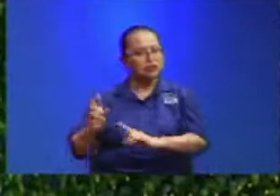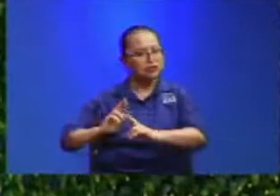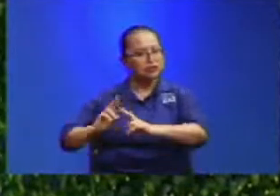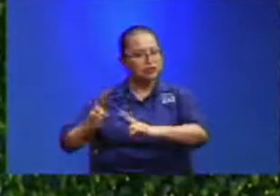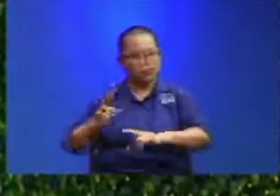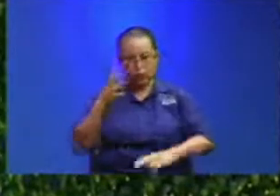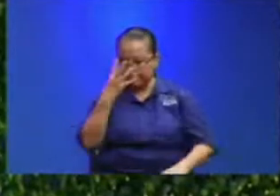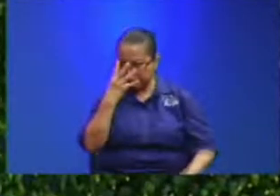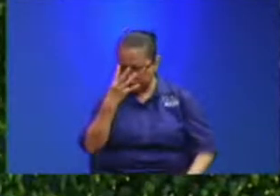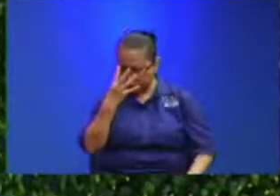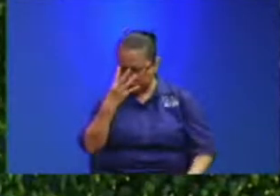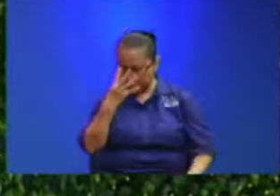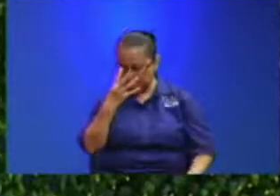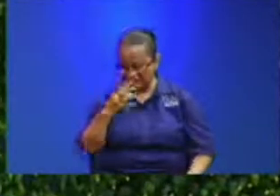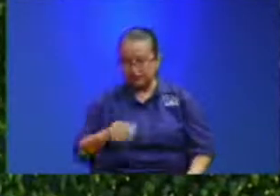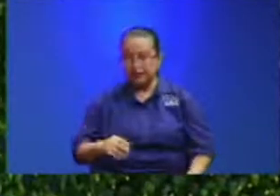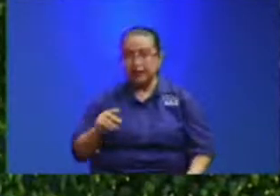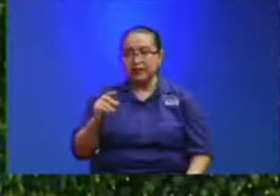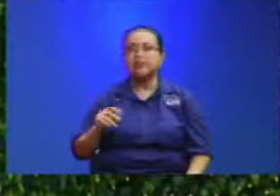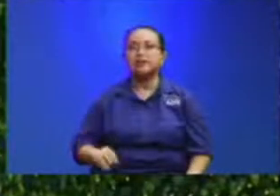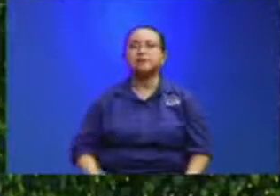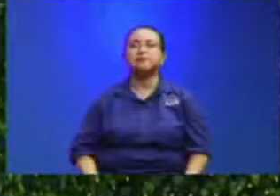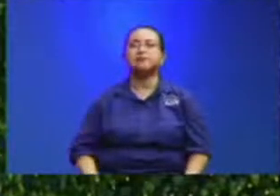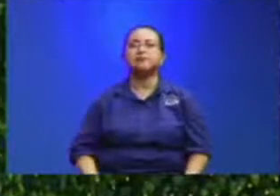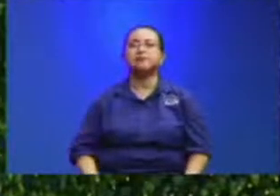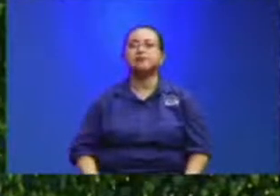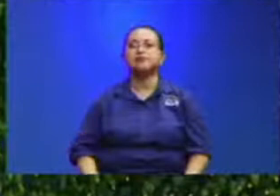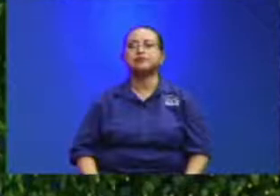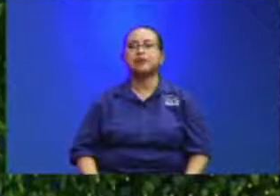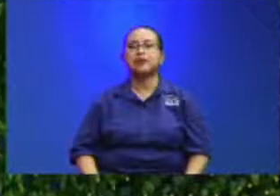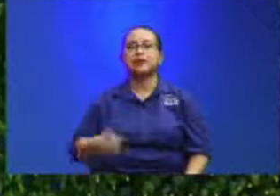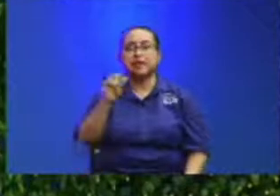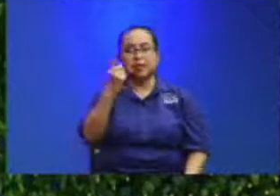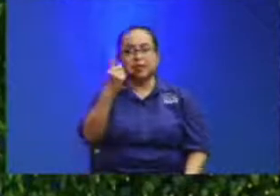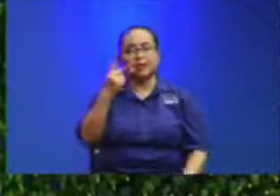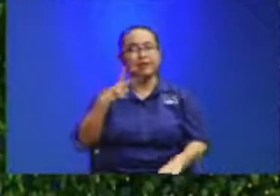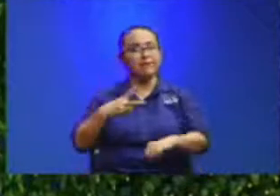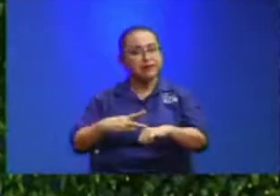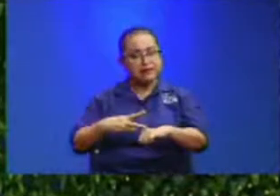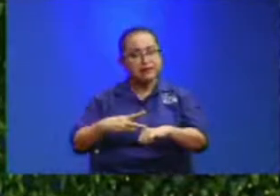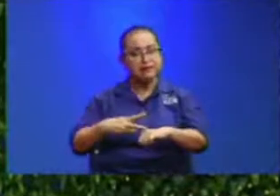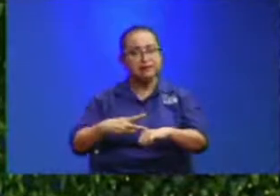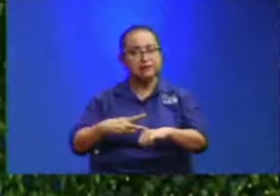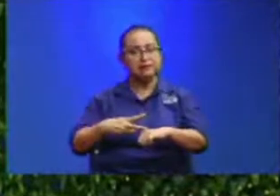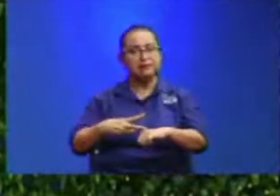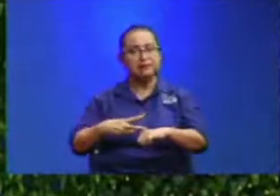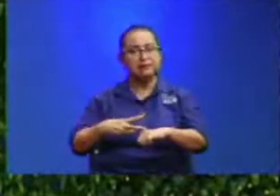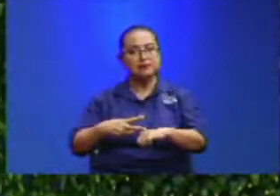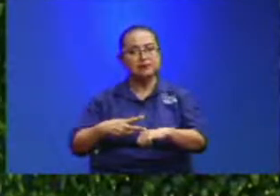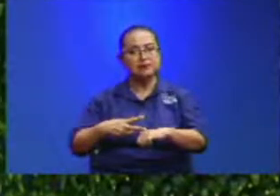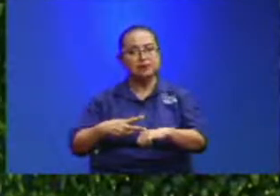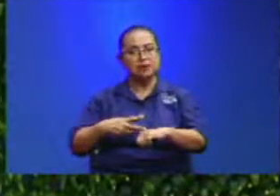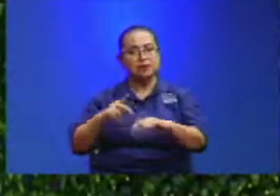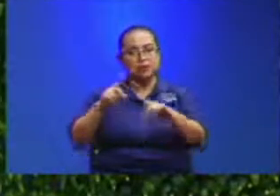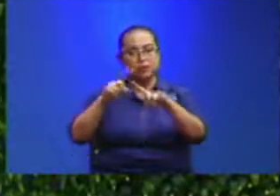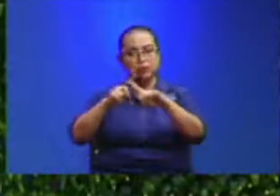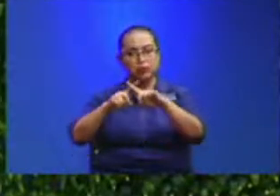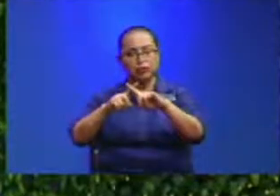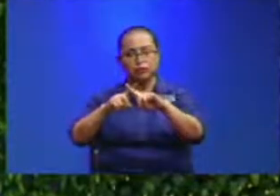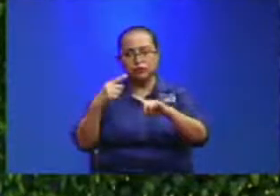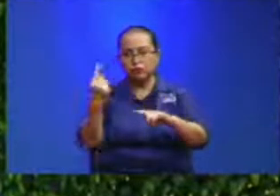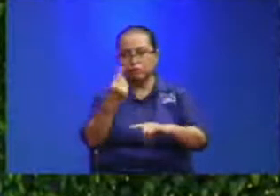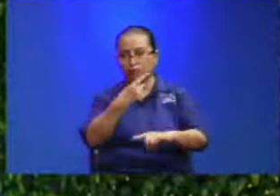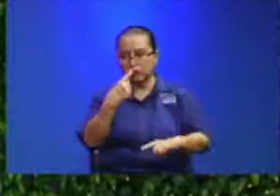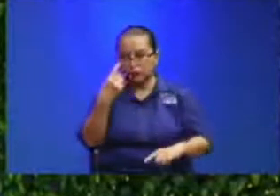pecado el vino la que tremendo el vino la primera vez por los pecadores